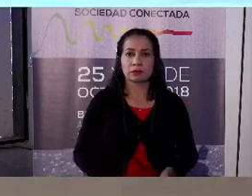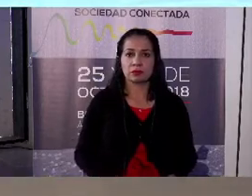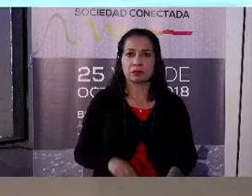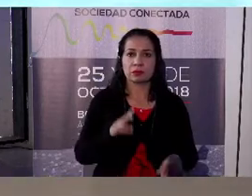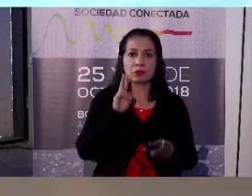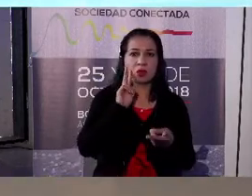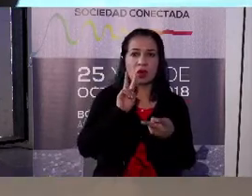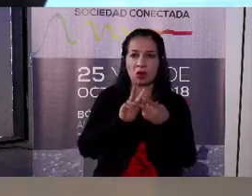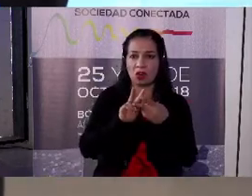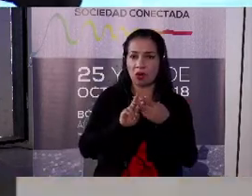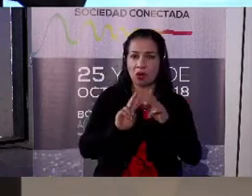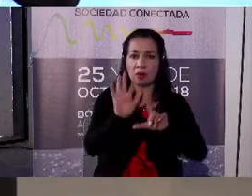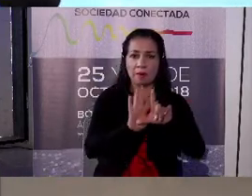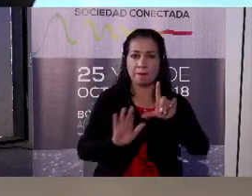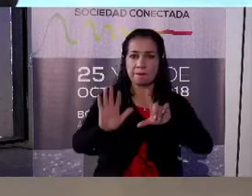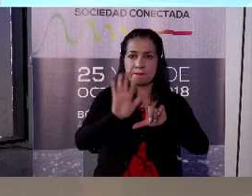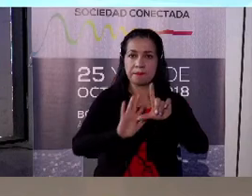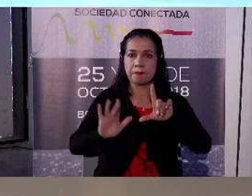en esta